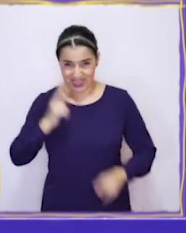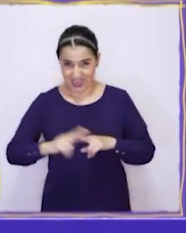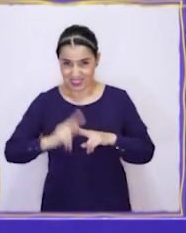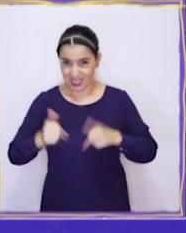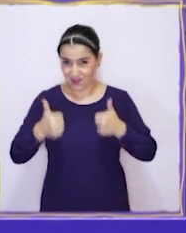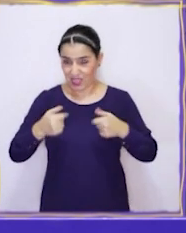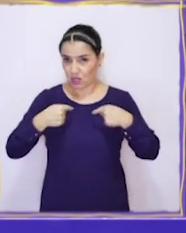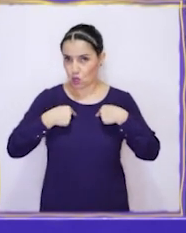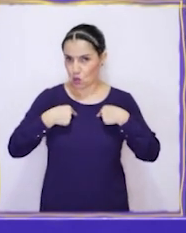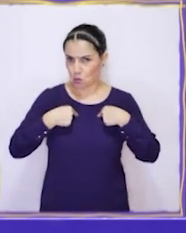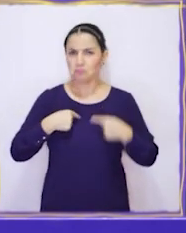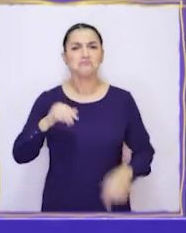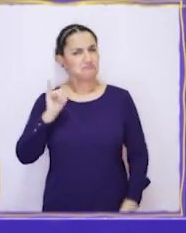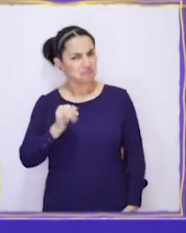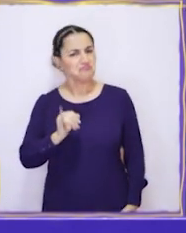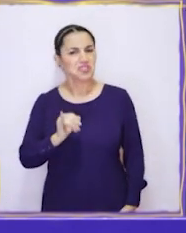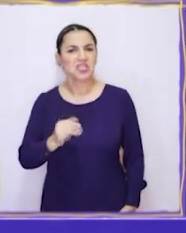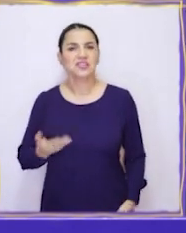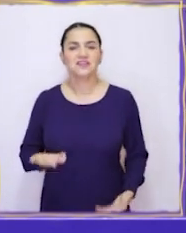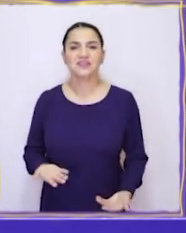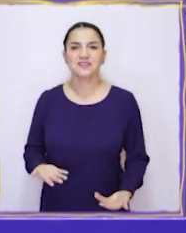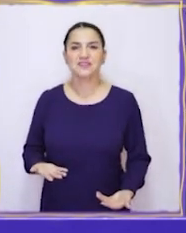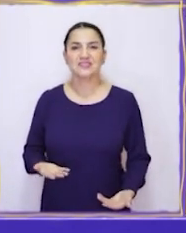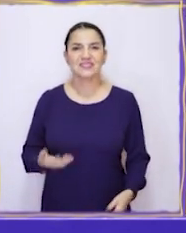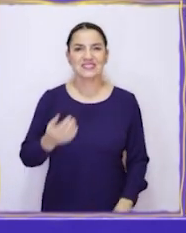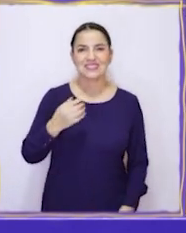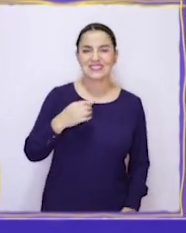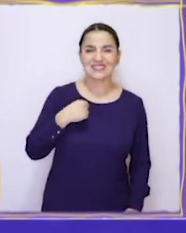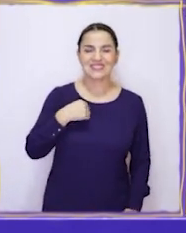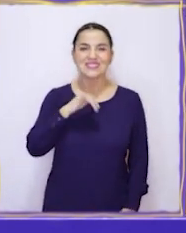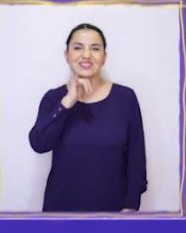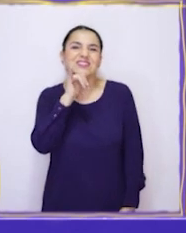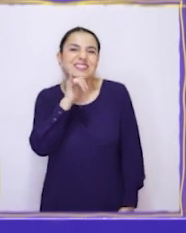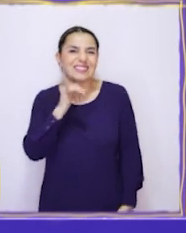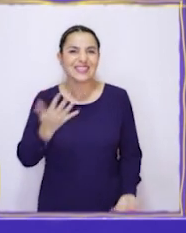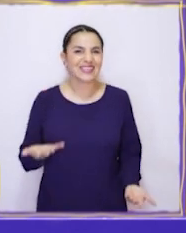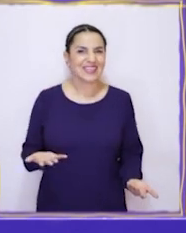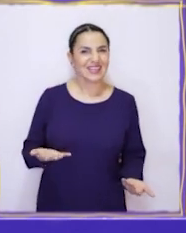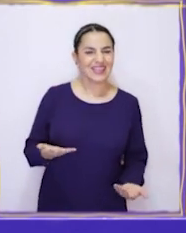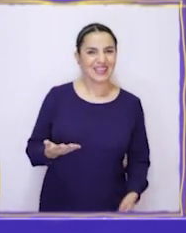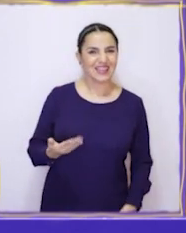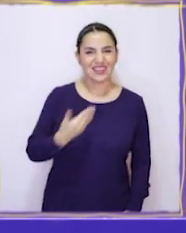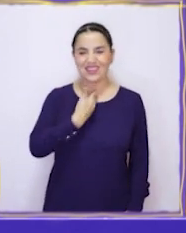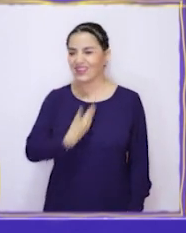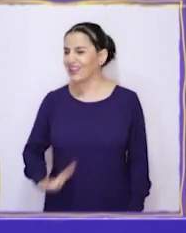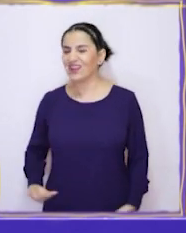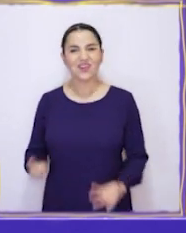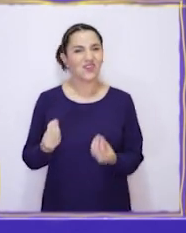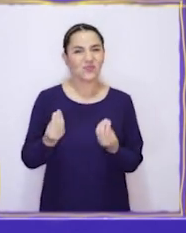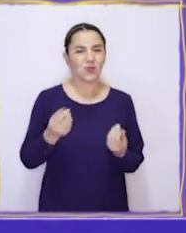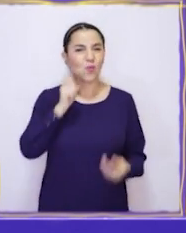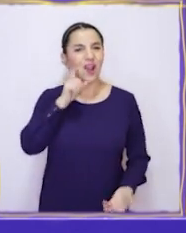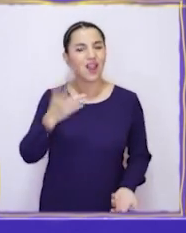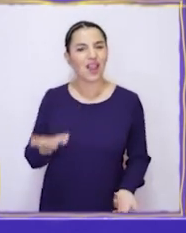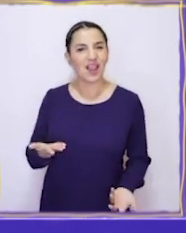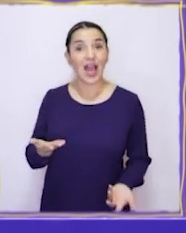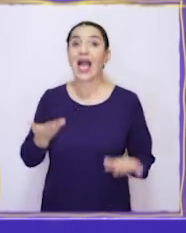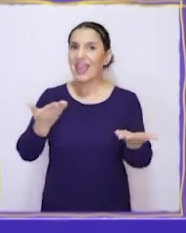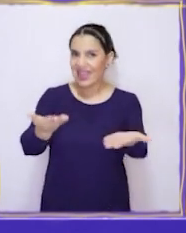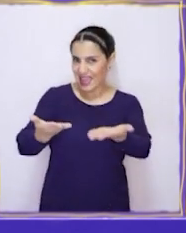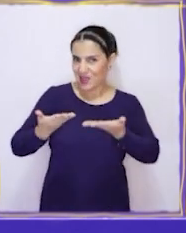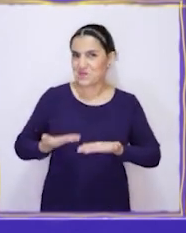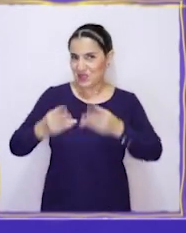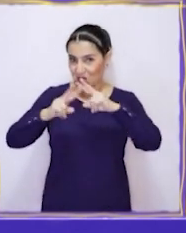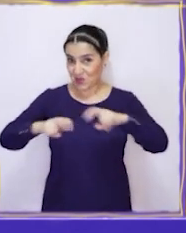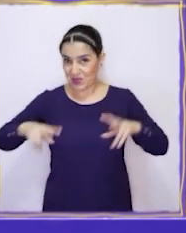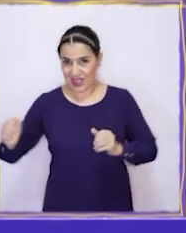bien? Yo creo que sí. Pero no se me ocurre qué tipo de gobernante podría ser. Los